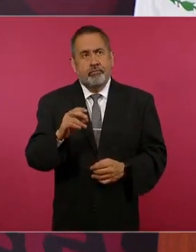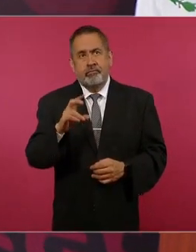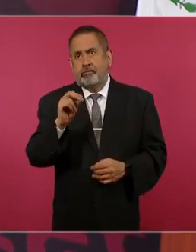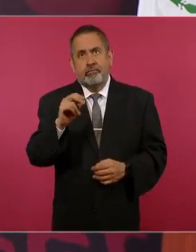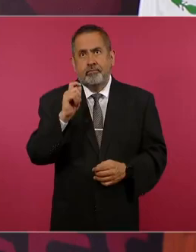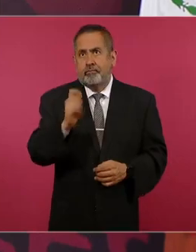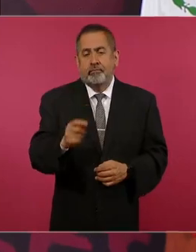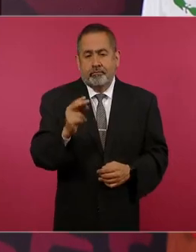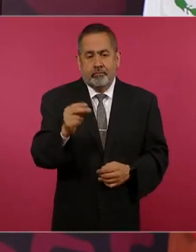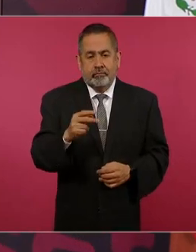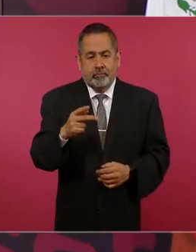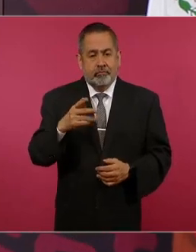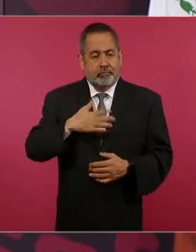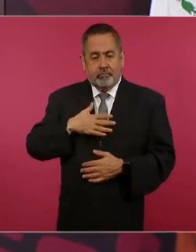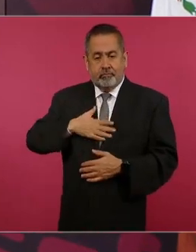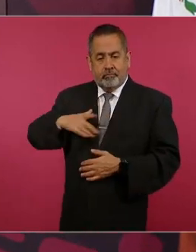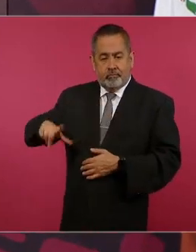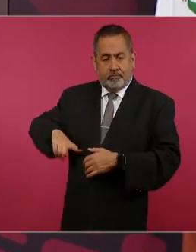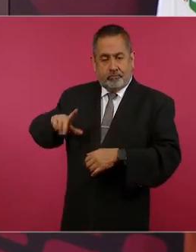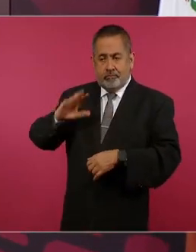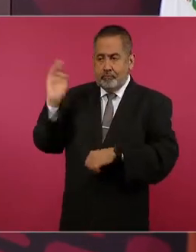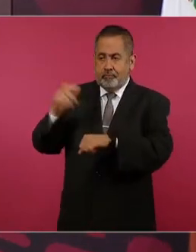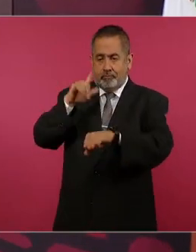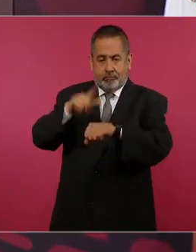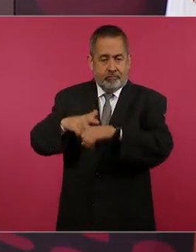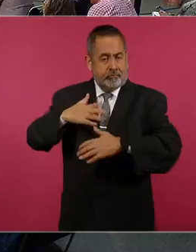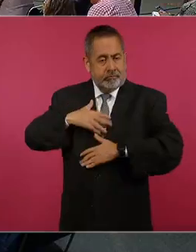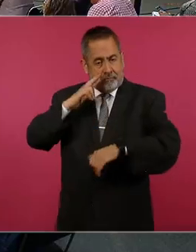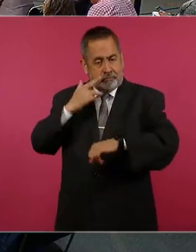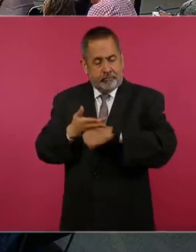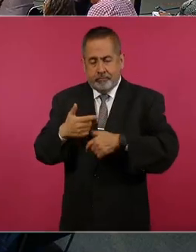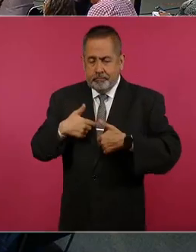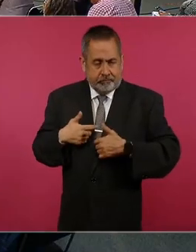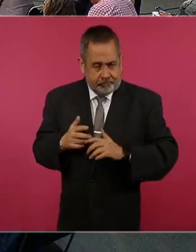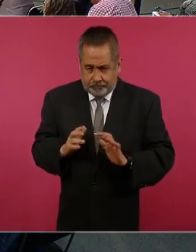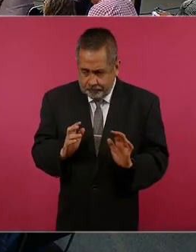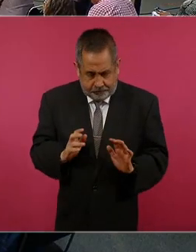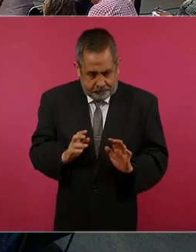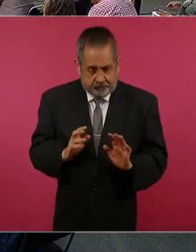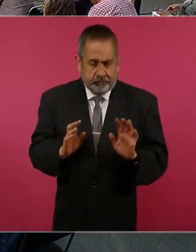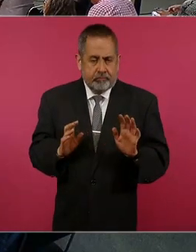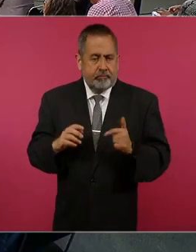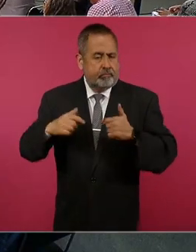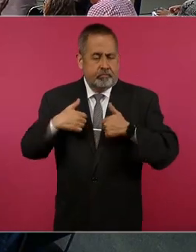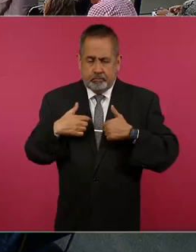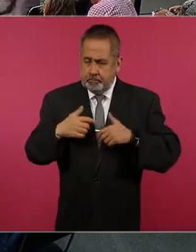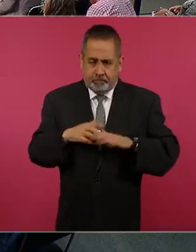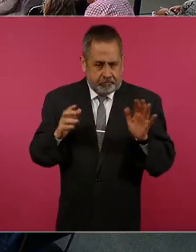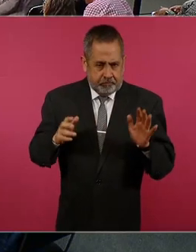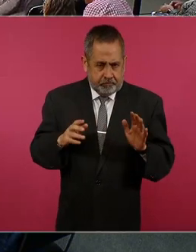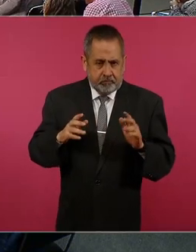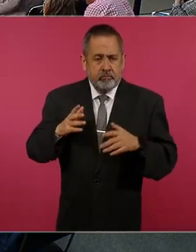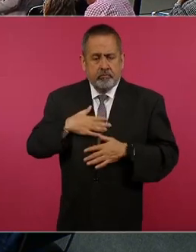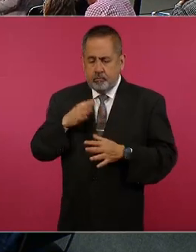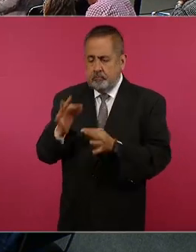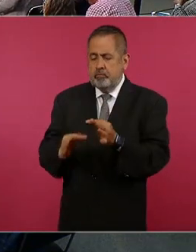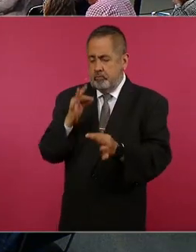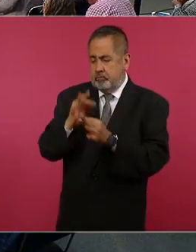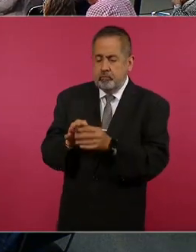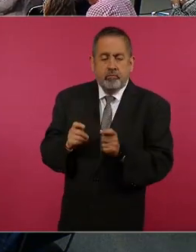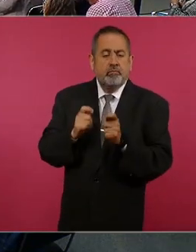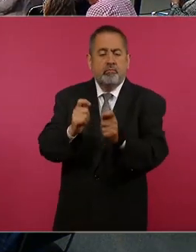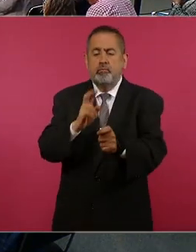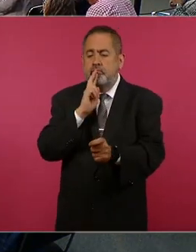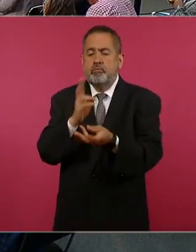del gobierno federal, ya nosotros ya resolvimos, ya